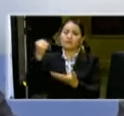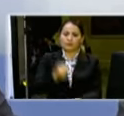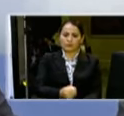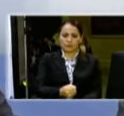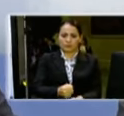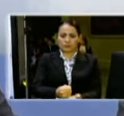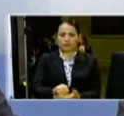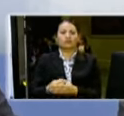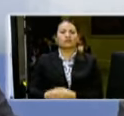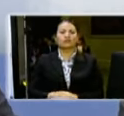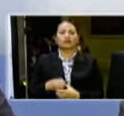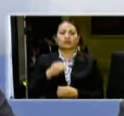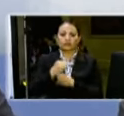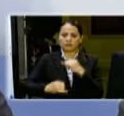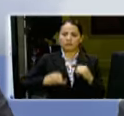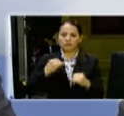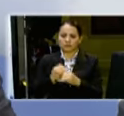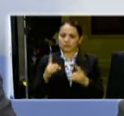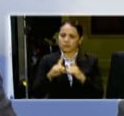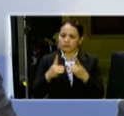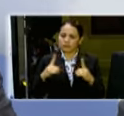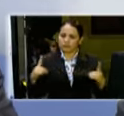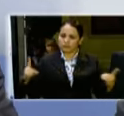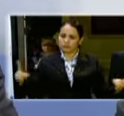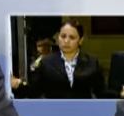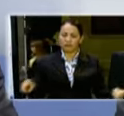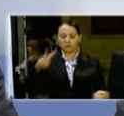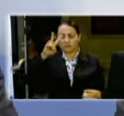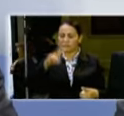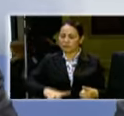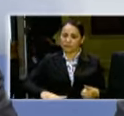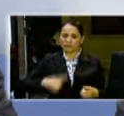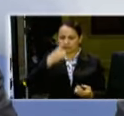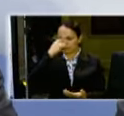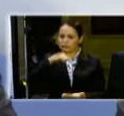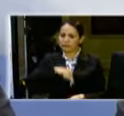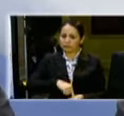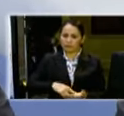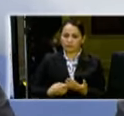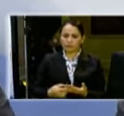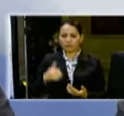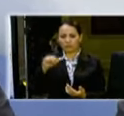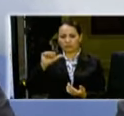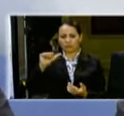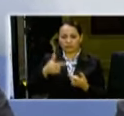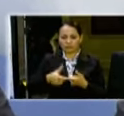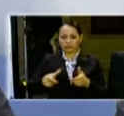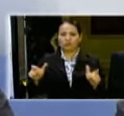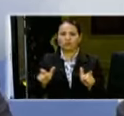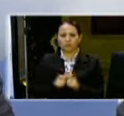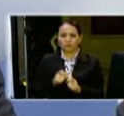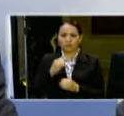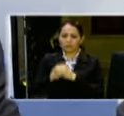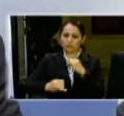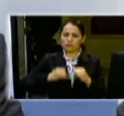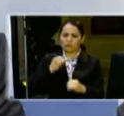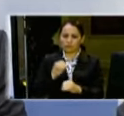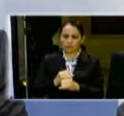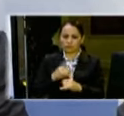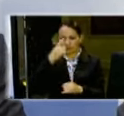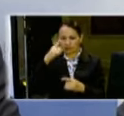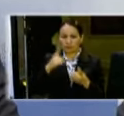la cooperación internacional para el desarrollo. Es increíble que contemos con una gran agencia como la Agencia Mexicana de Cooperación Internacional para el Desarrollo, la